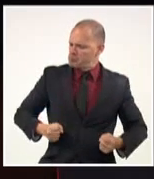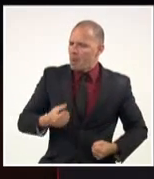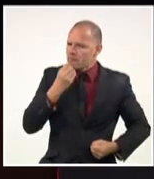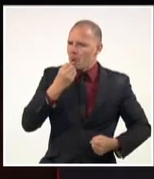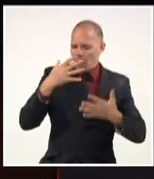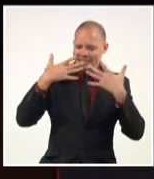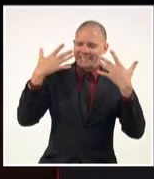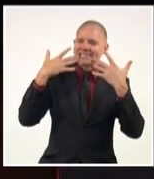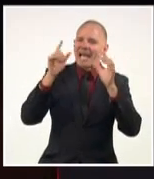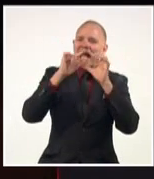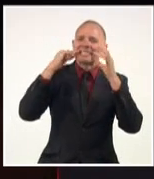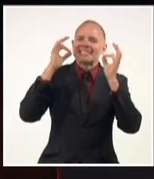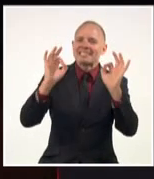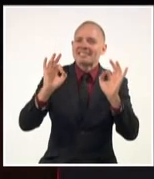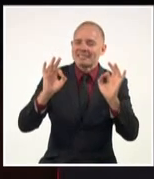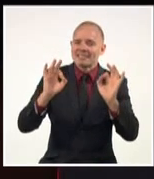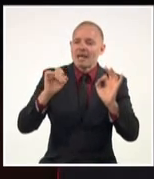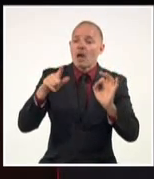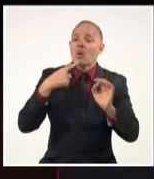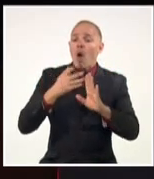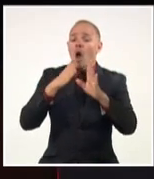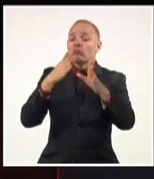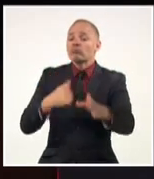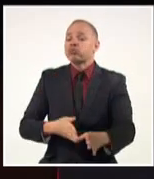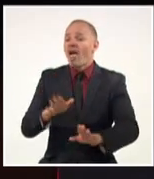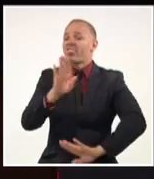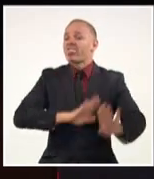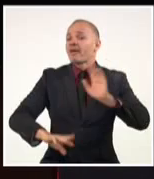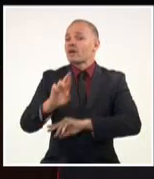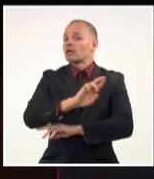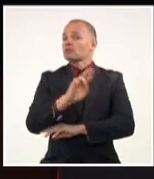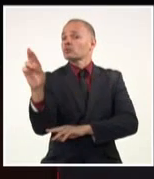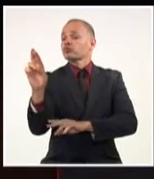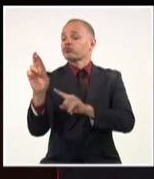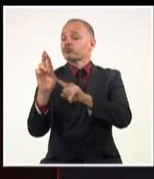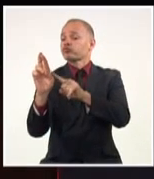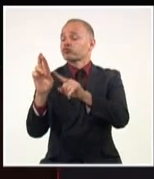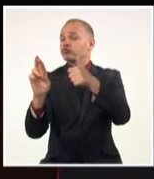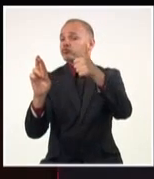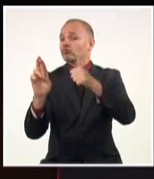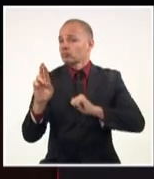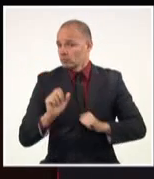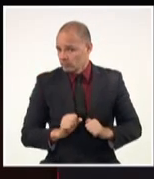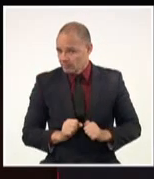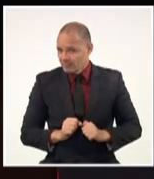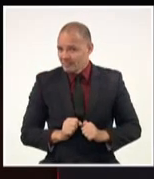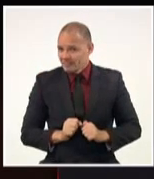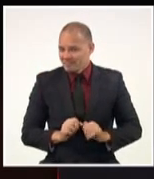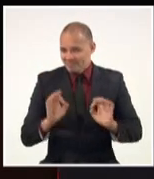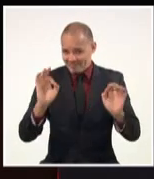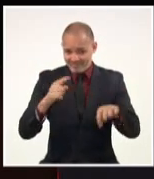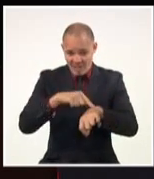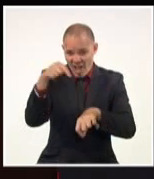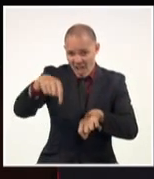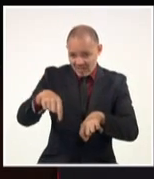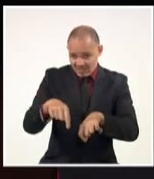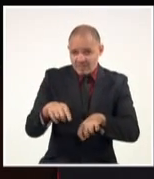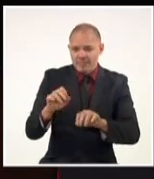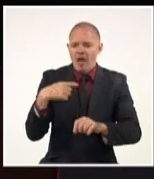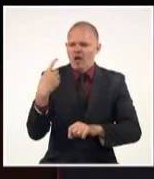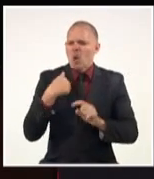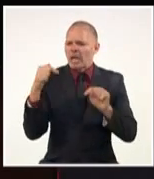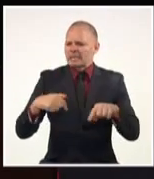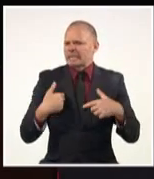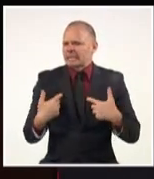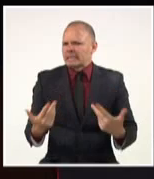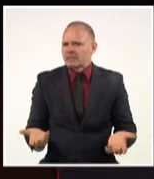seguir unidos y leales a esa herencia de valor supremo. Hoy estamos convocados a salvar